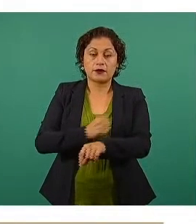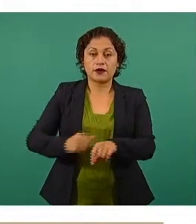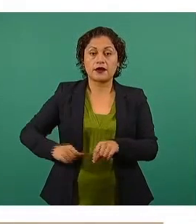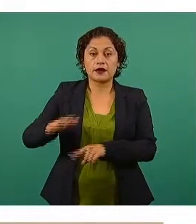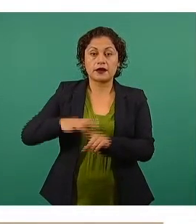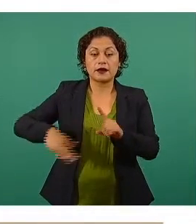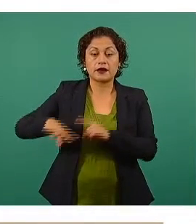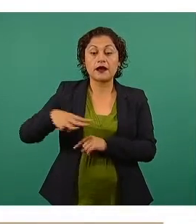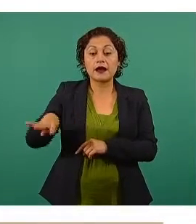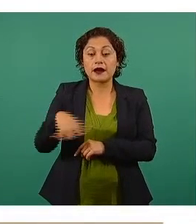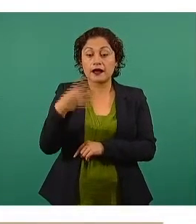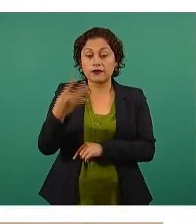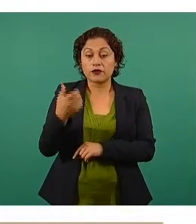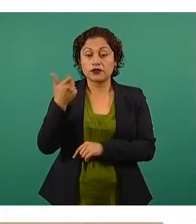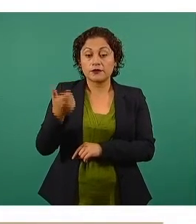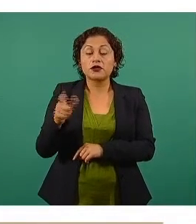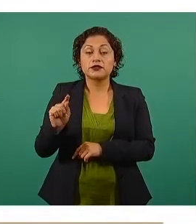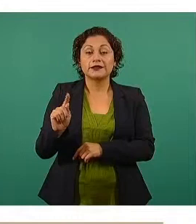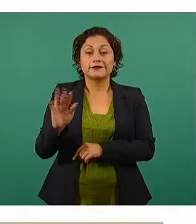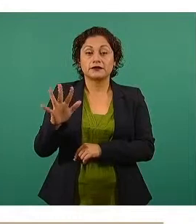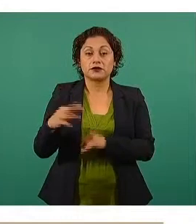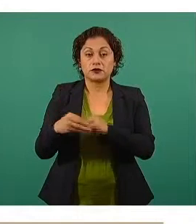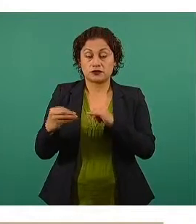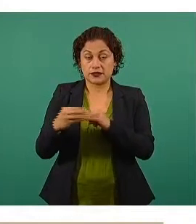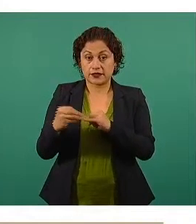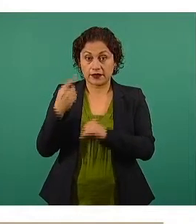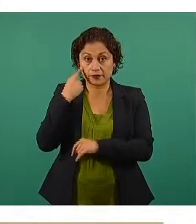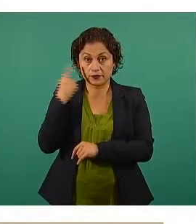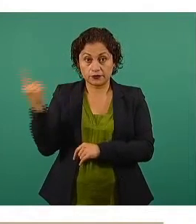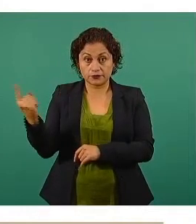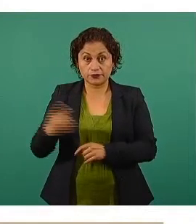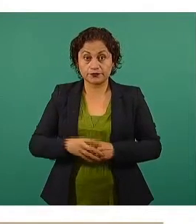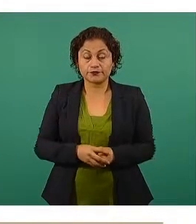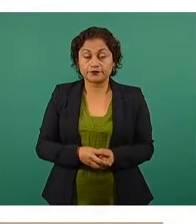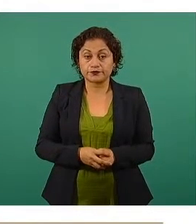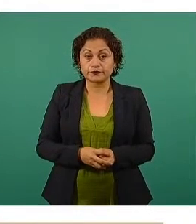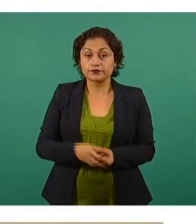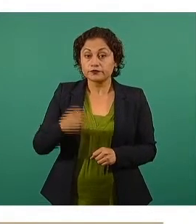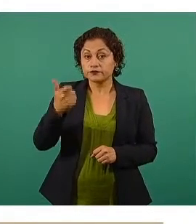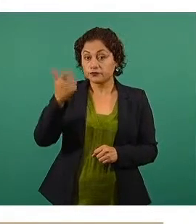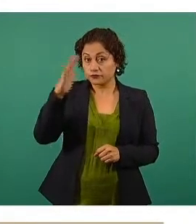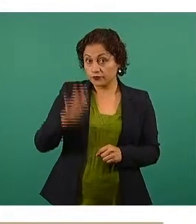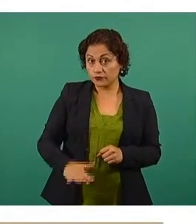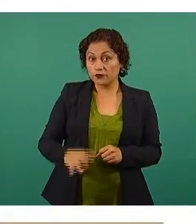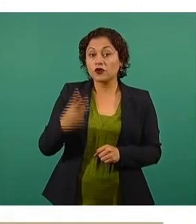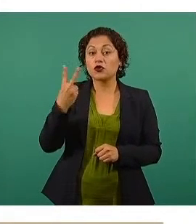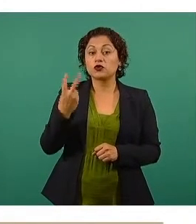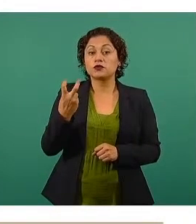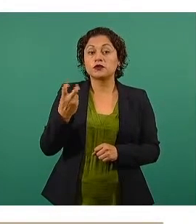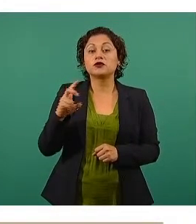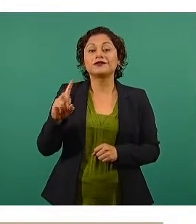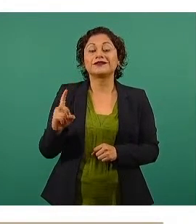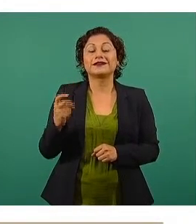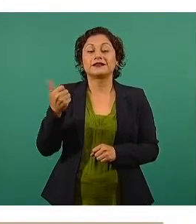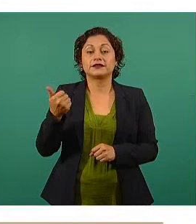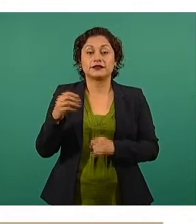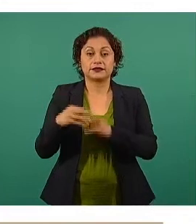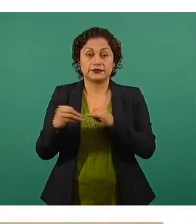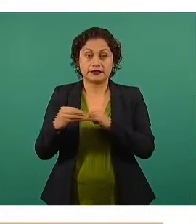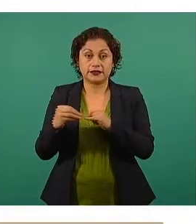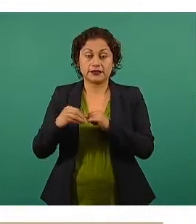con 75 centavos por litro. El margen más bajo, con 2 pesos con 36 centavos, lo